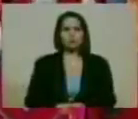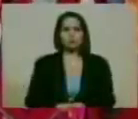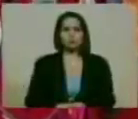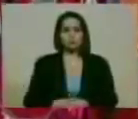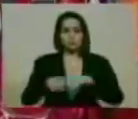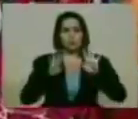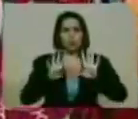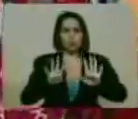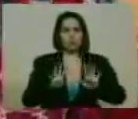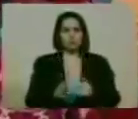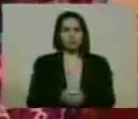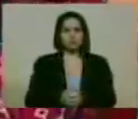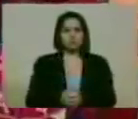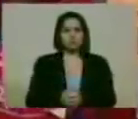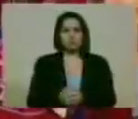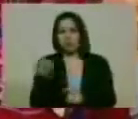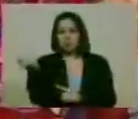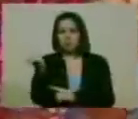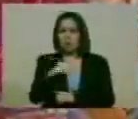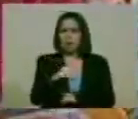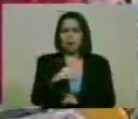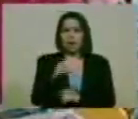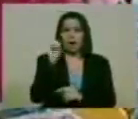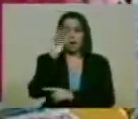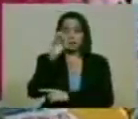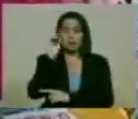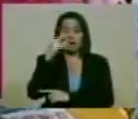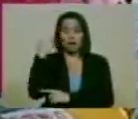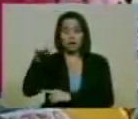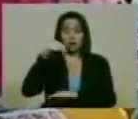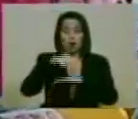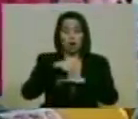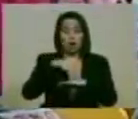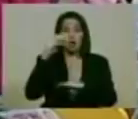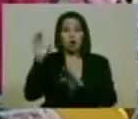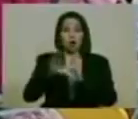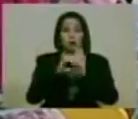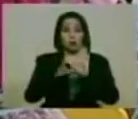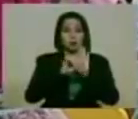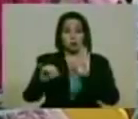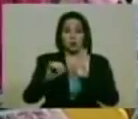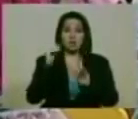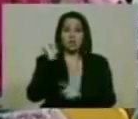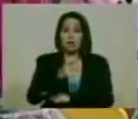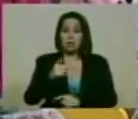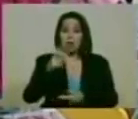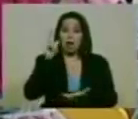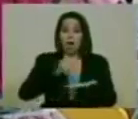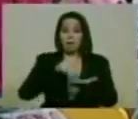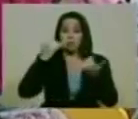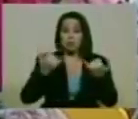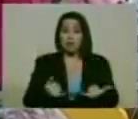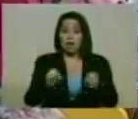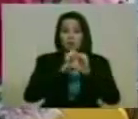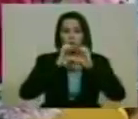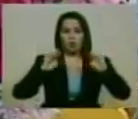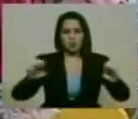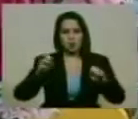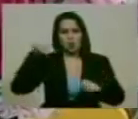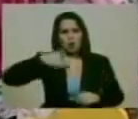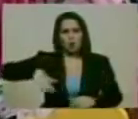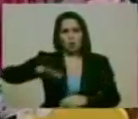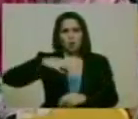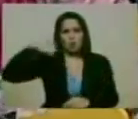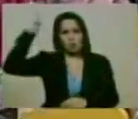Noveno, solicitar a la Asamblea Nacional Constituyente la aprobación del proyecto de ley de educación propia de los pueblos y